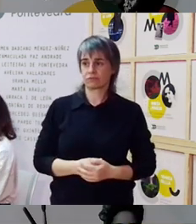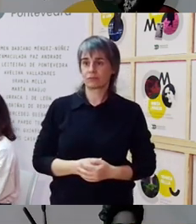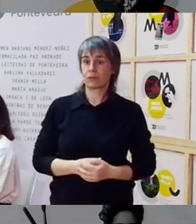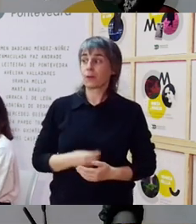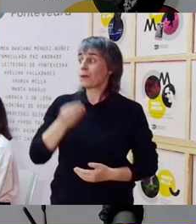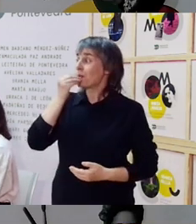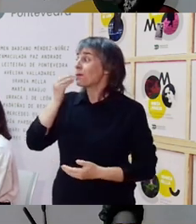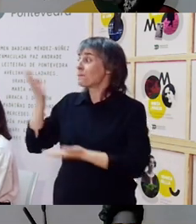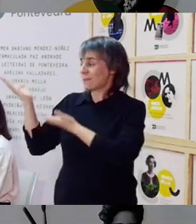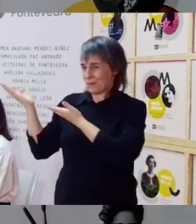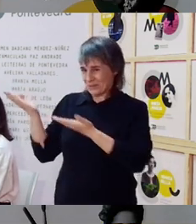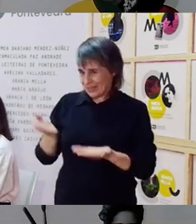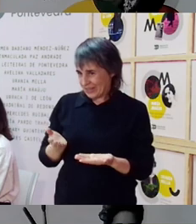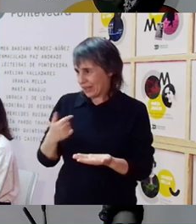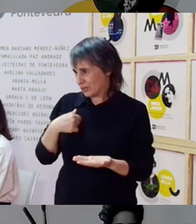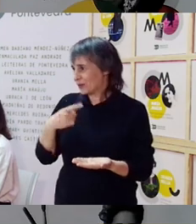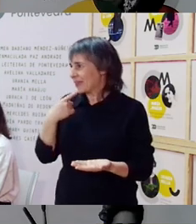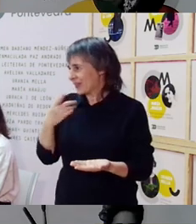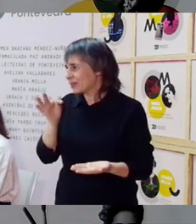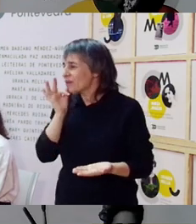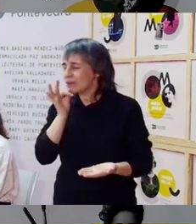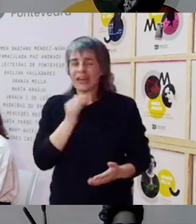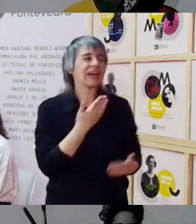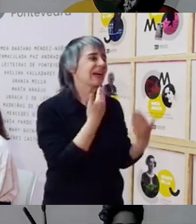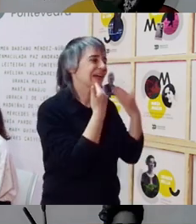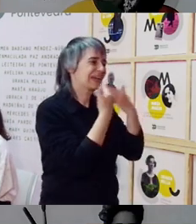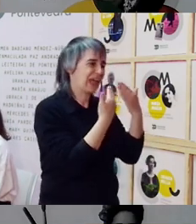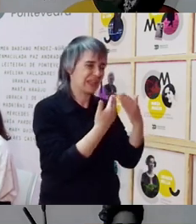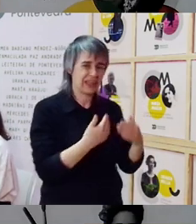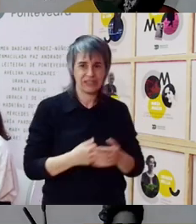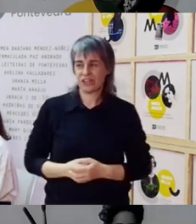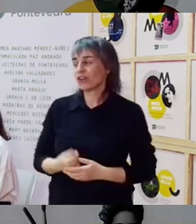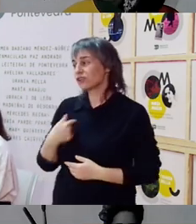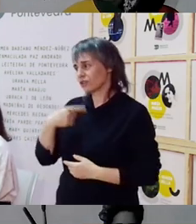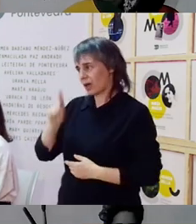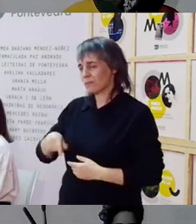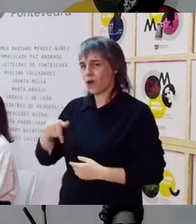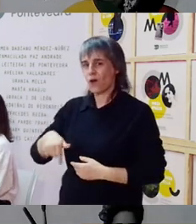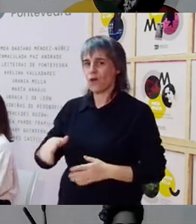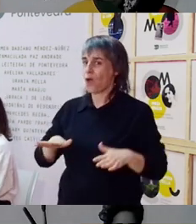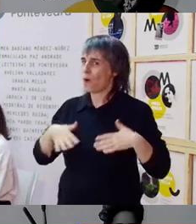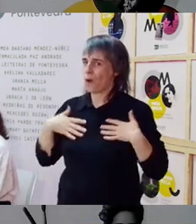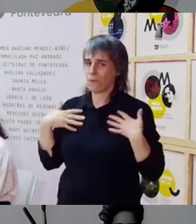benvida, que aínda non che dixen nin benvida, eu tamén estou un pouco emocionada hoxe,